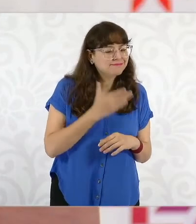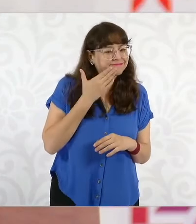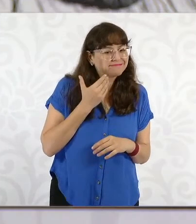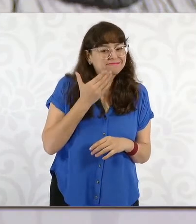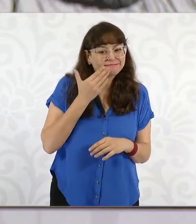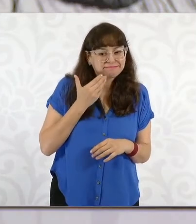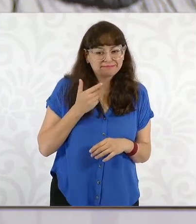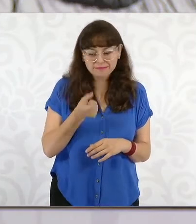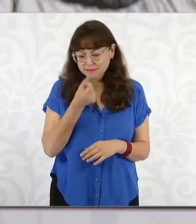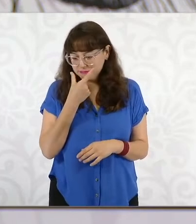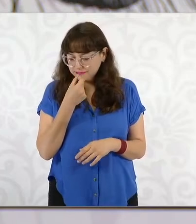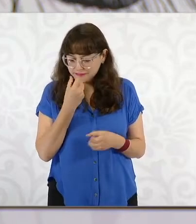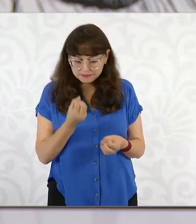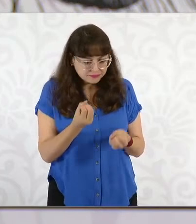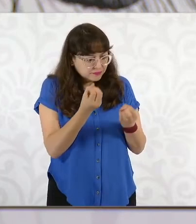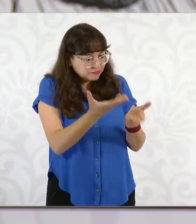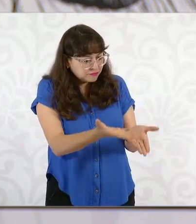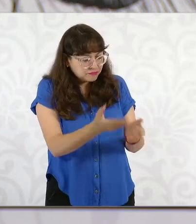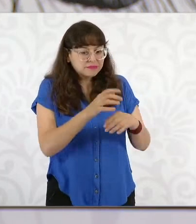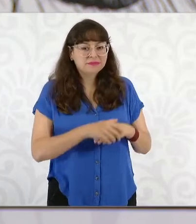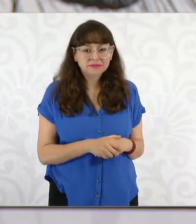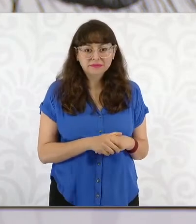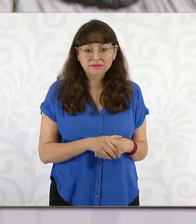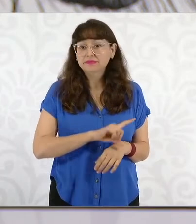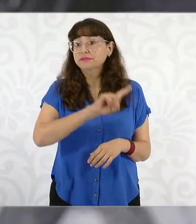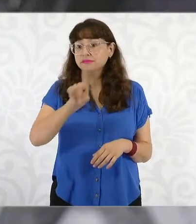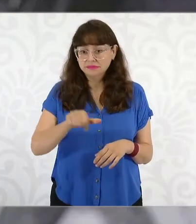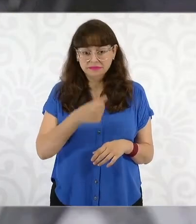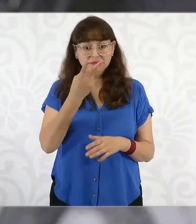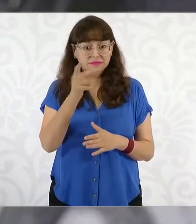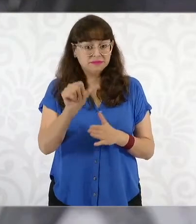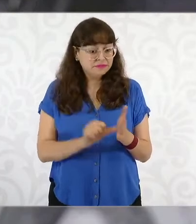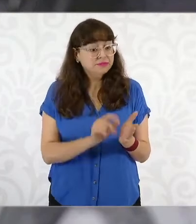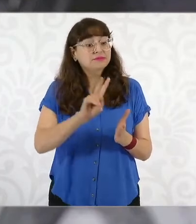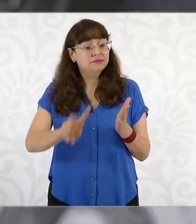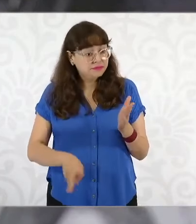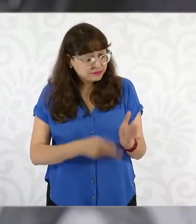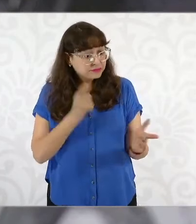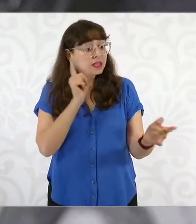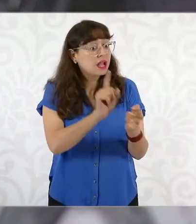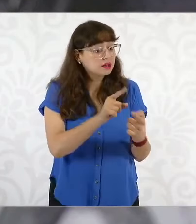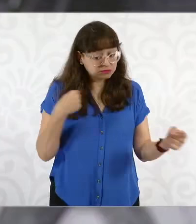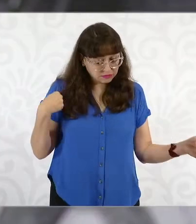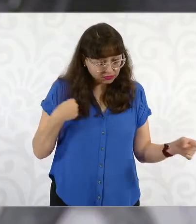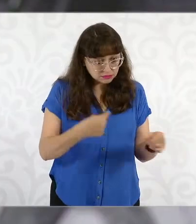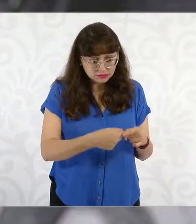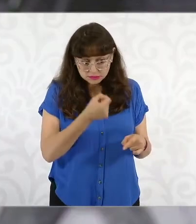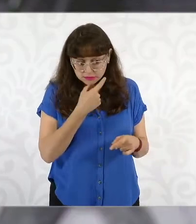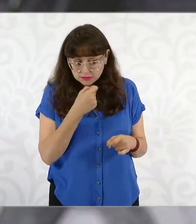le da su receta médica, regresa a los 2 meses, oiga, se tomó el medicamento.